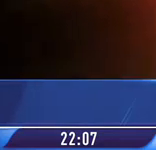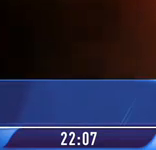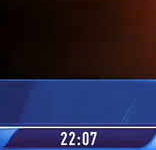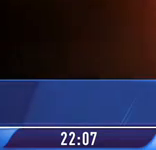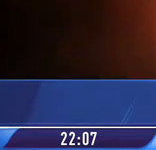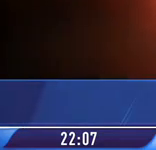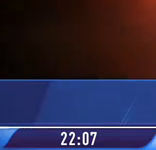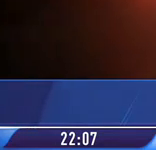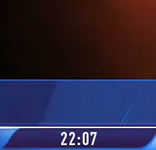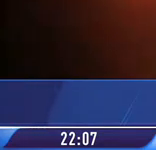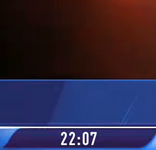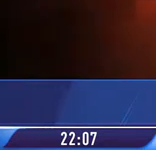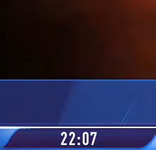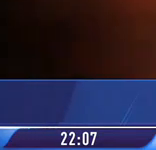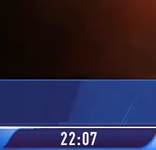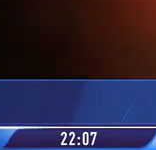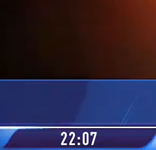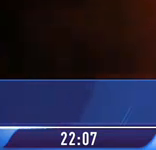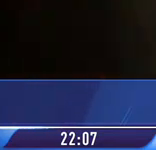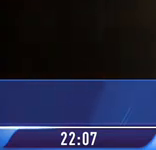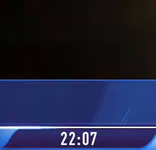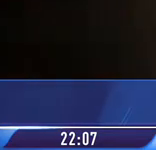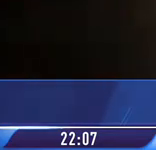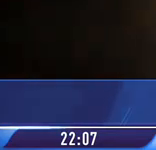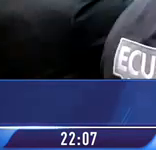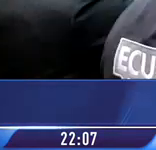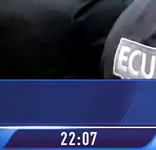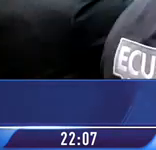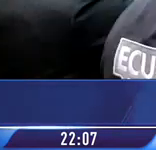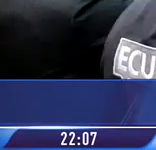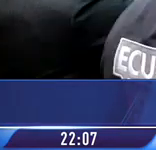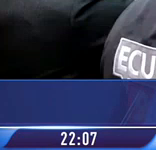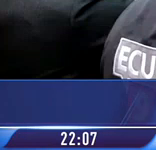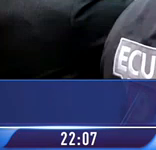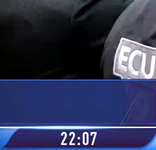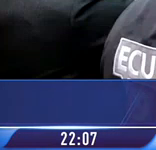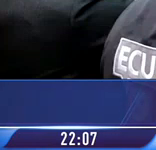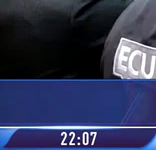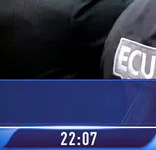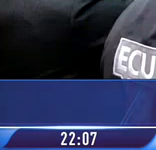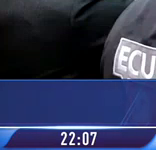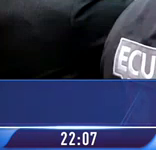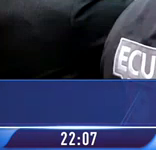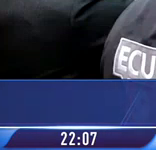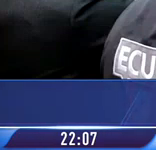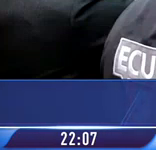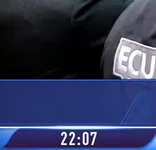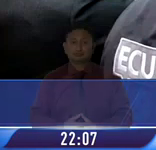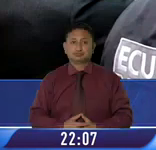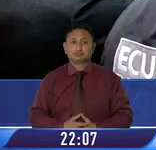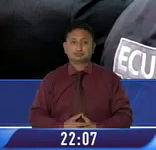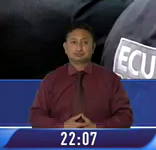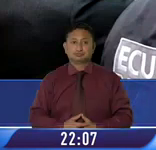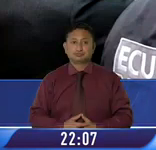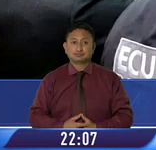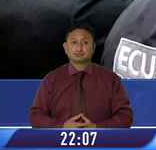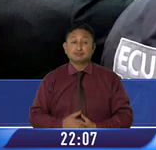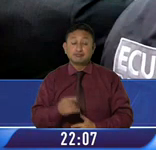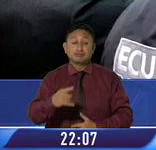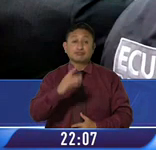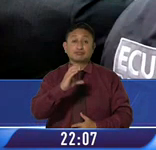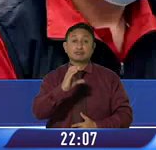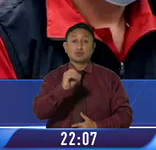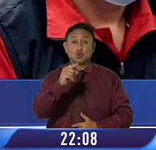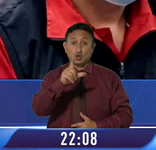que terminan al final siendo fatales. Es una de las resoluciones tomadas por el COE provincial, reunido de emergencia este